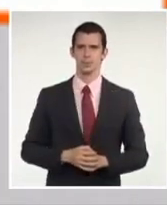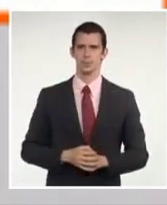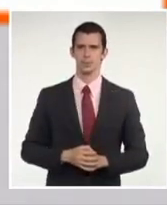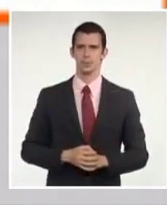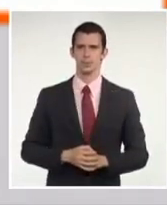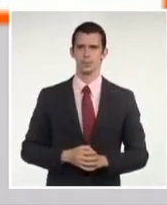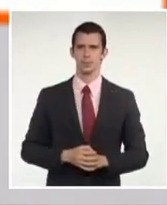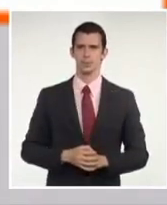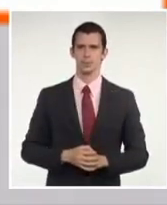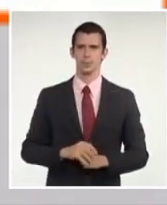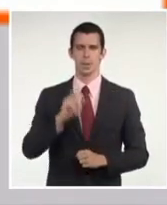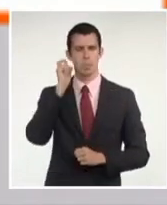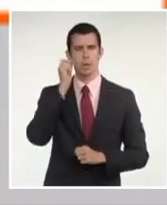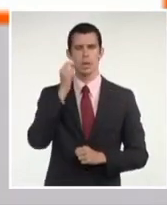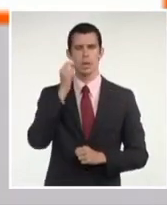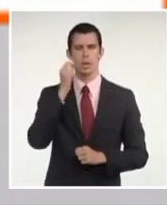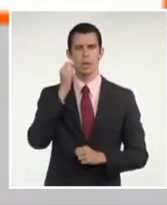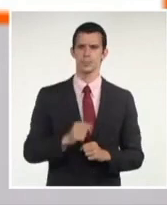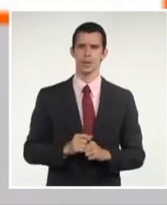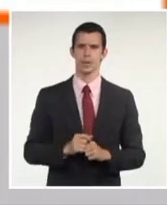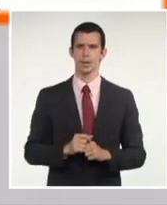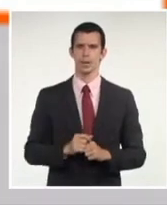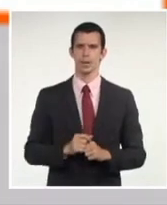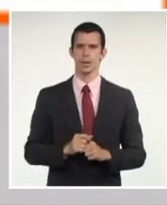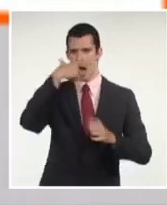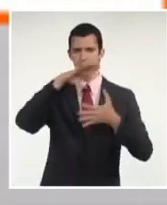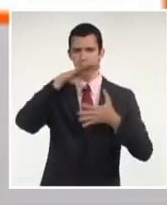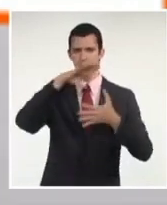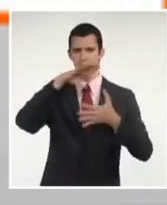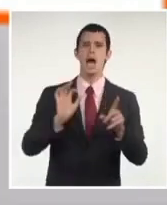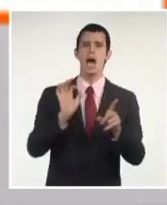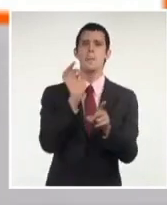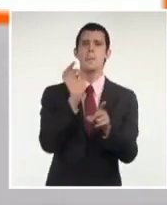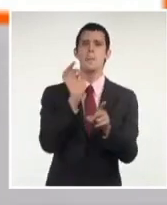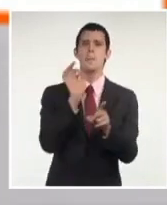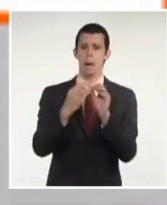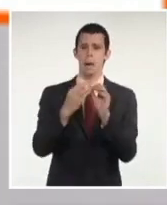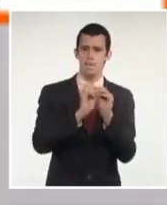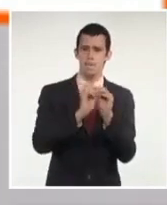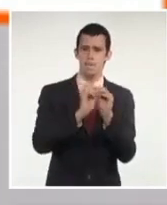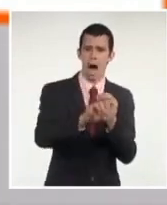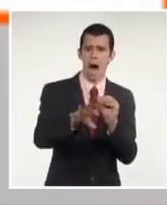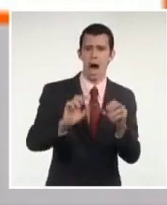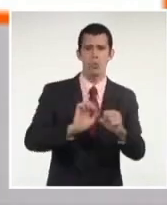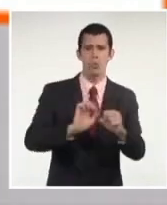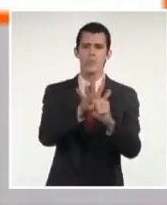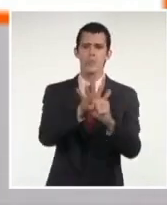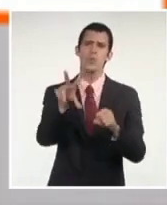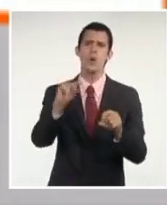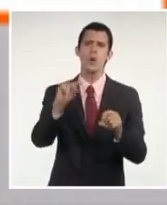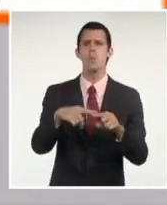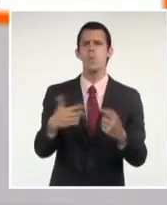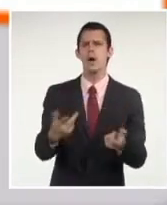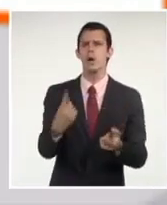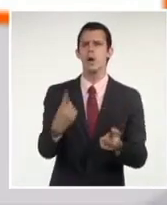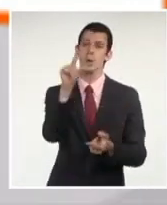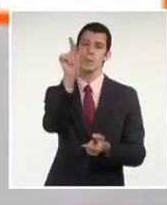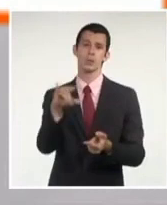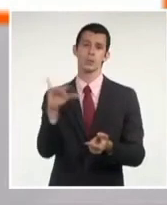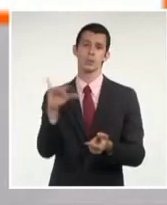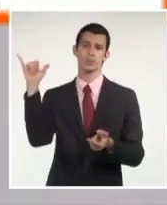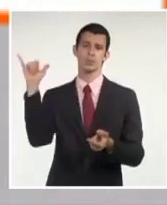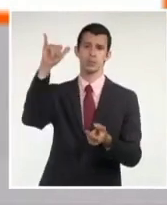un viajero que fue, y hasta ahora no hemos encontrado más nada de Artemisa en este sentido. En La Habana se